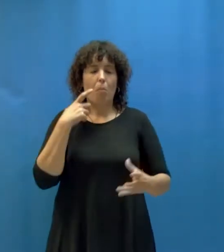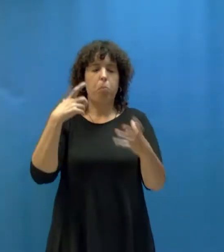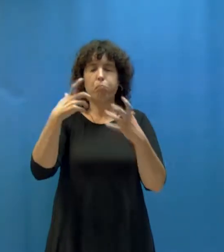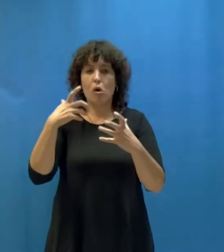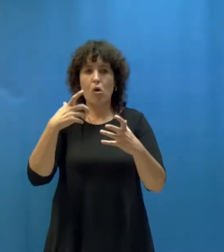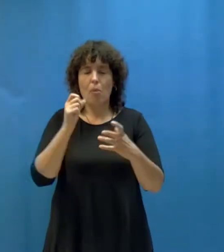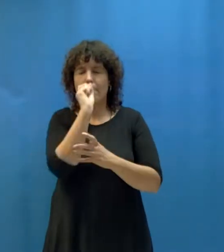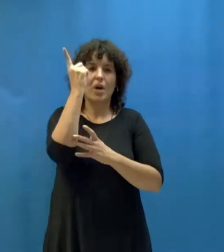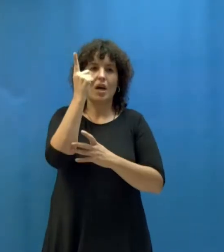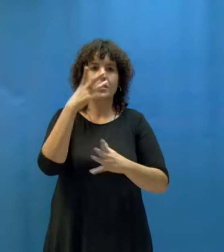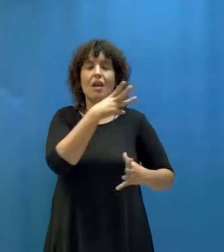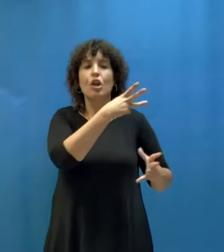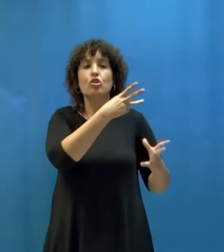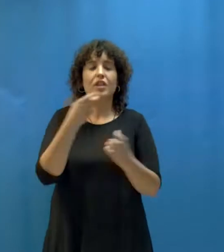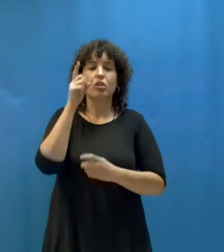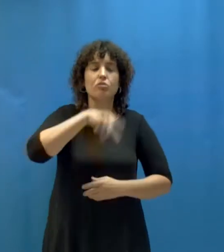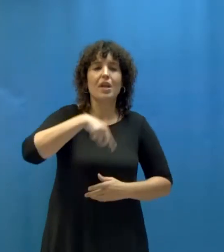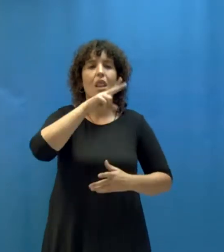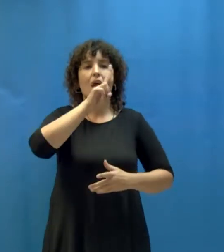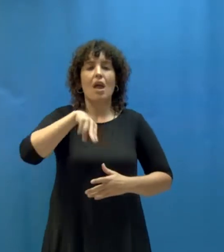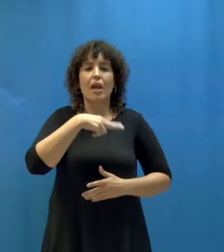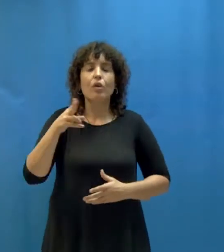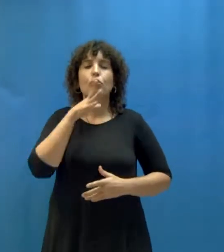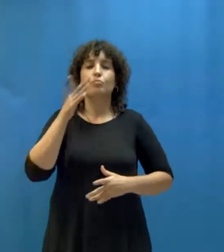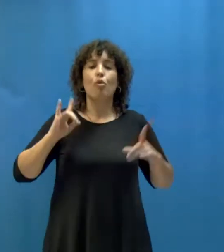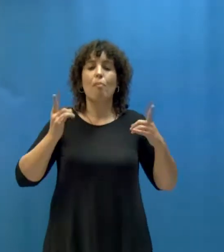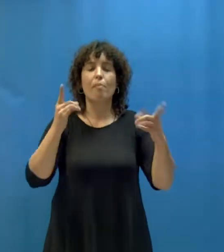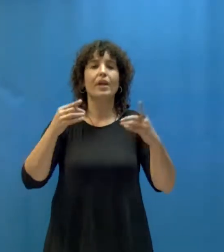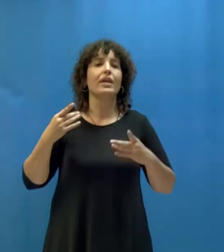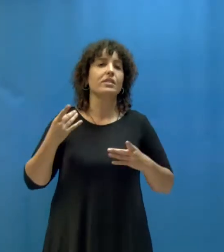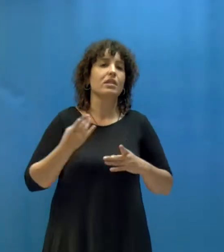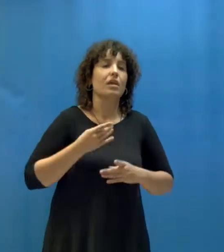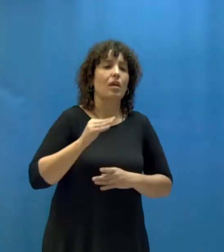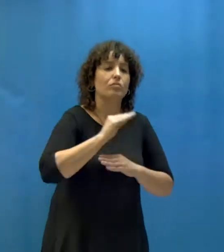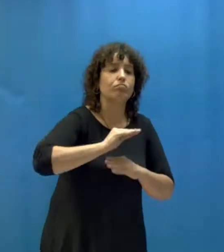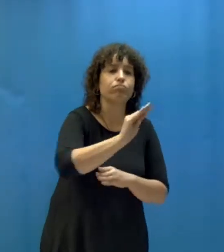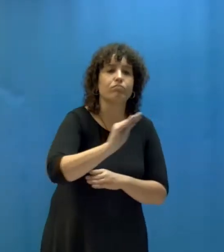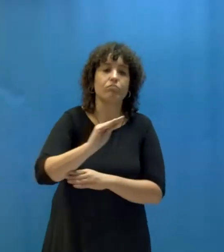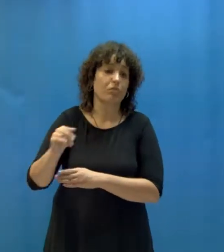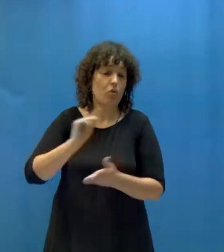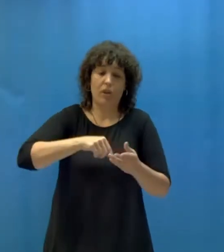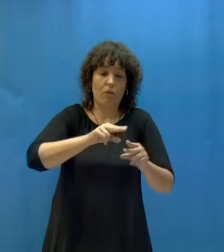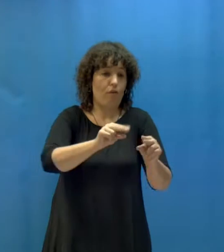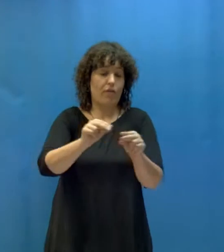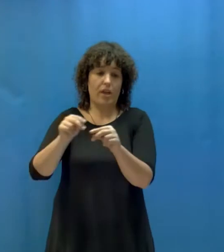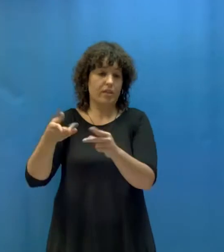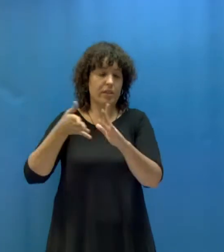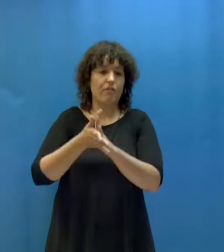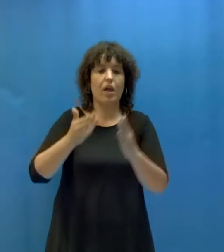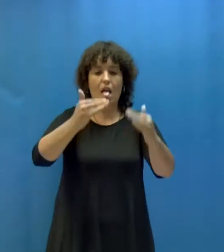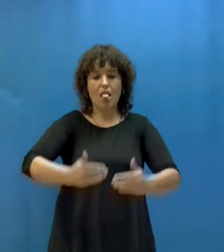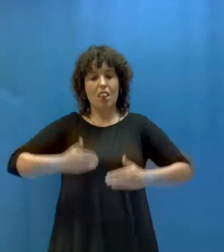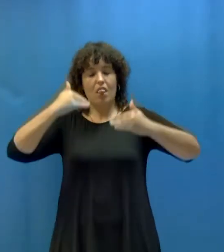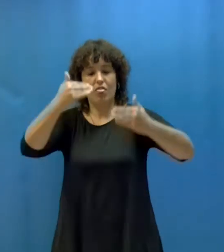estos apartados son los 800.000 € en el mantenimiento de parques y jardines con un contrato finalizado y que está suponiendo una prórroga encubierta de este